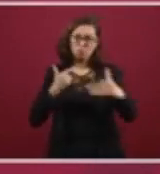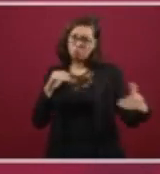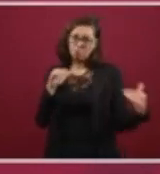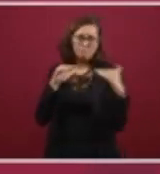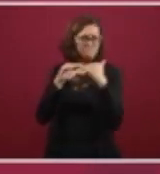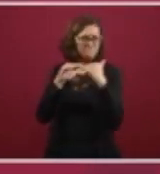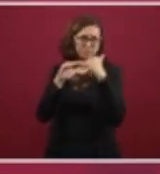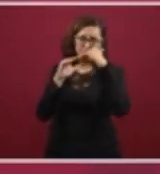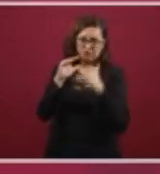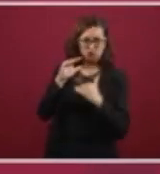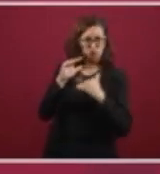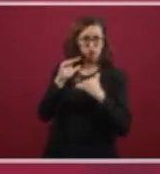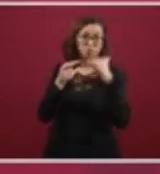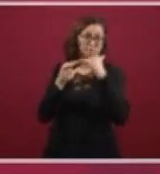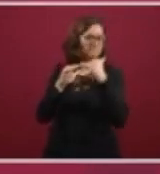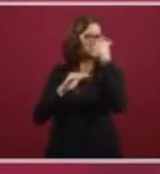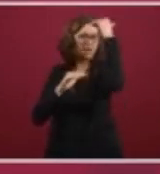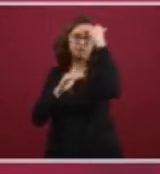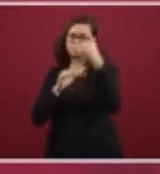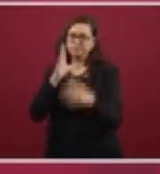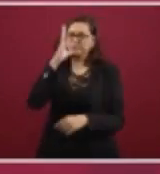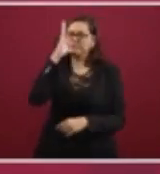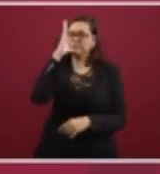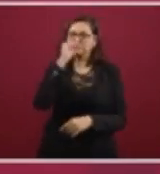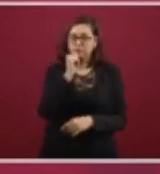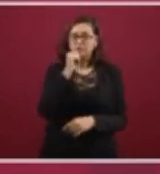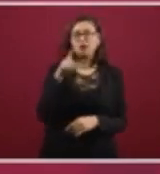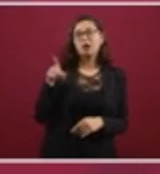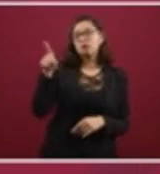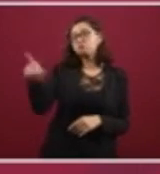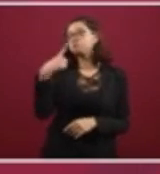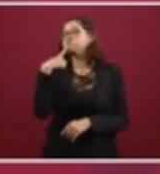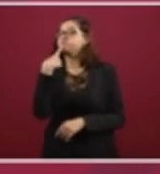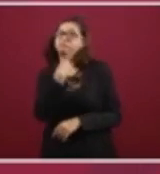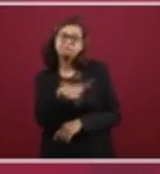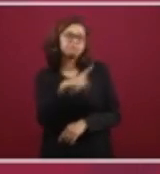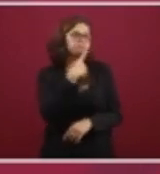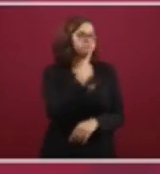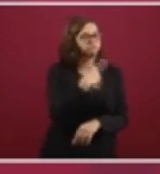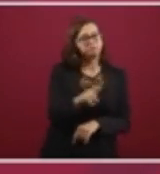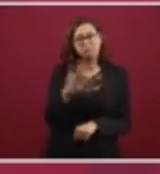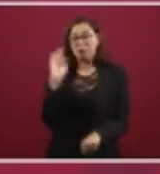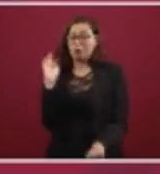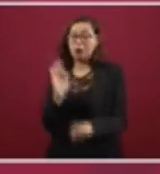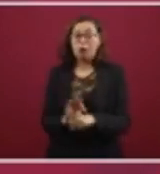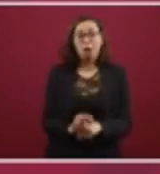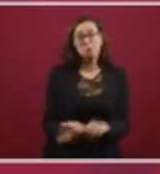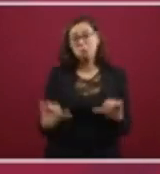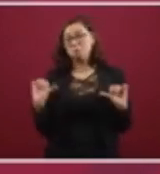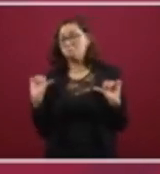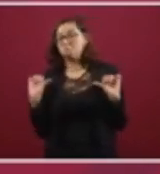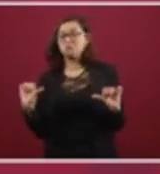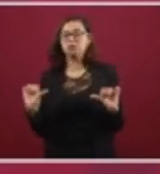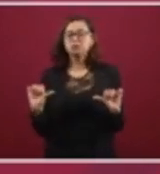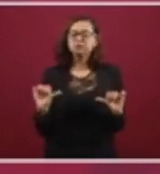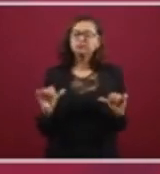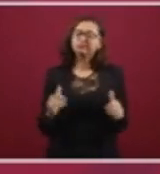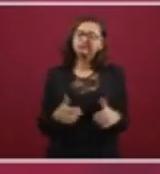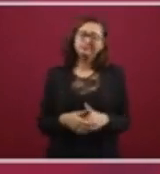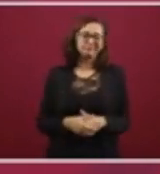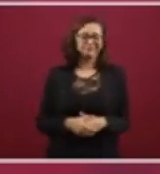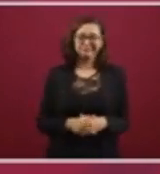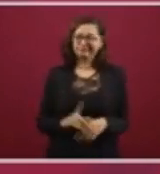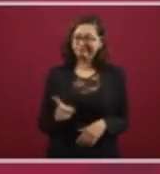que ya hubieron amparos y ya se quedó